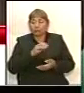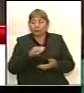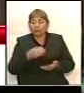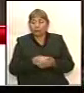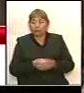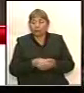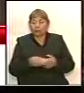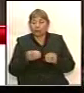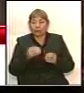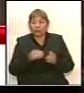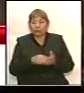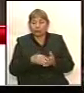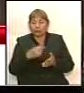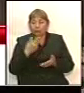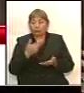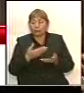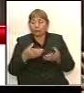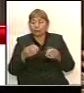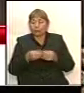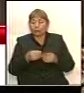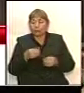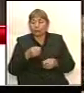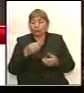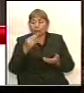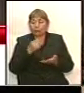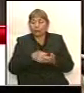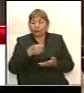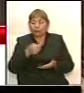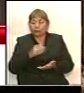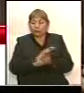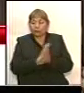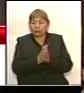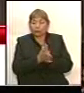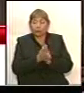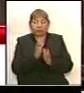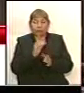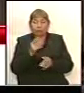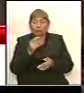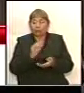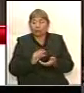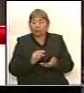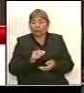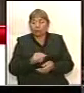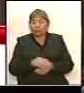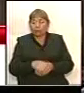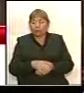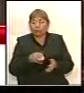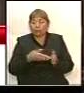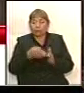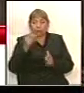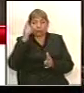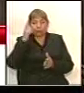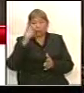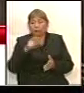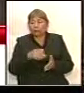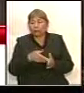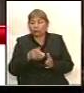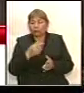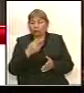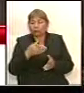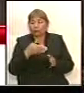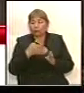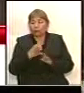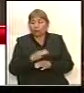a dichos créditos deben ser condonados, pero a 1 hectárea como mínimo. Siguiendo la misma lógica inicial, si el